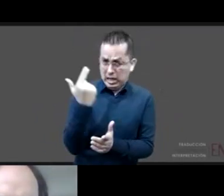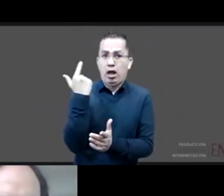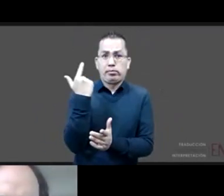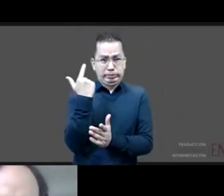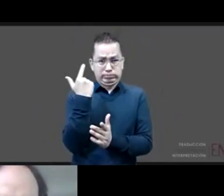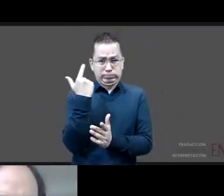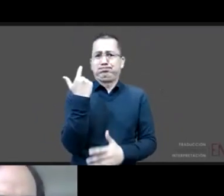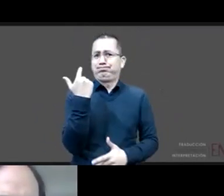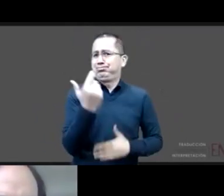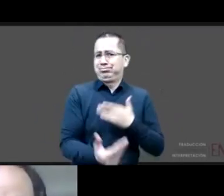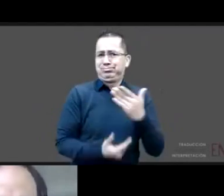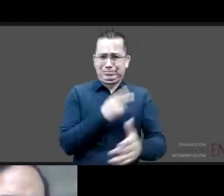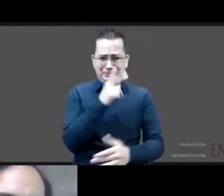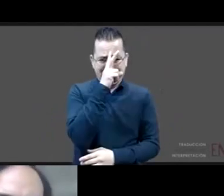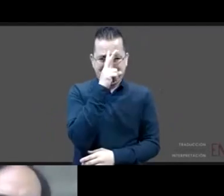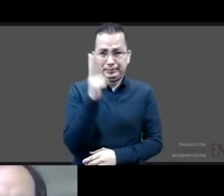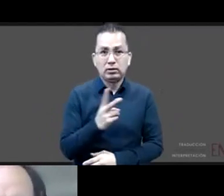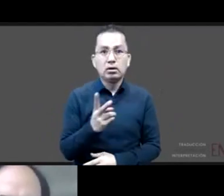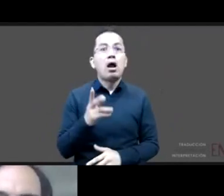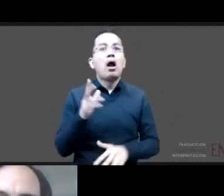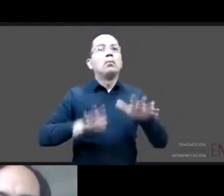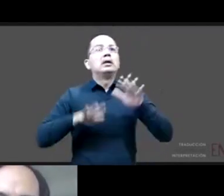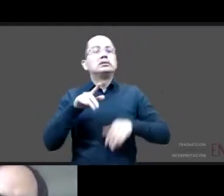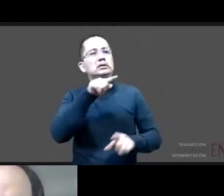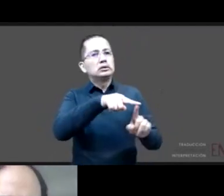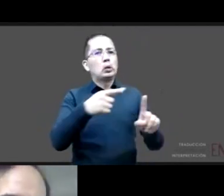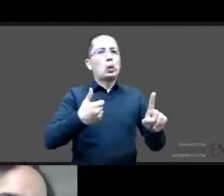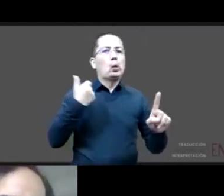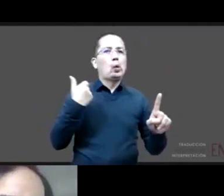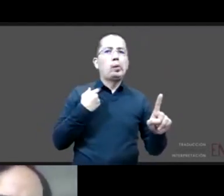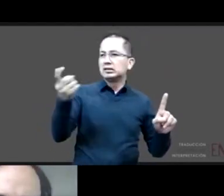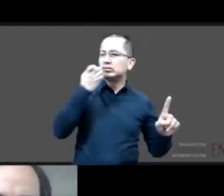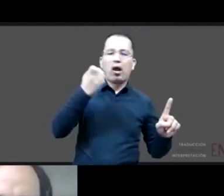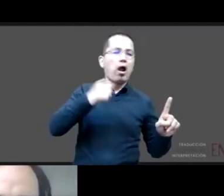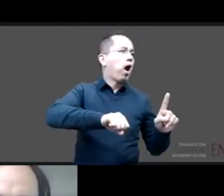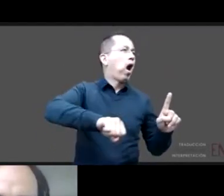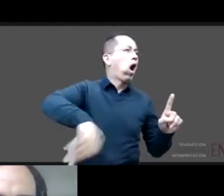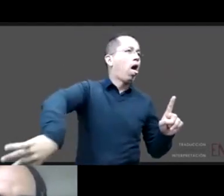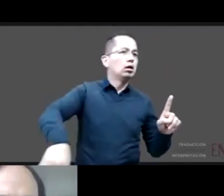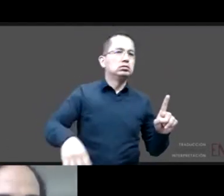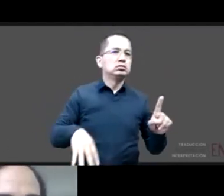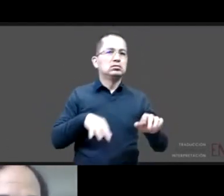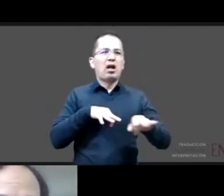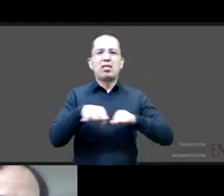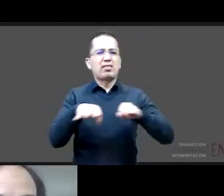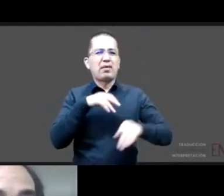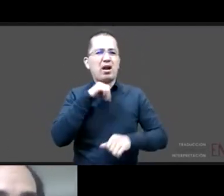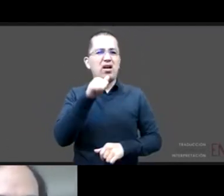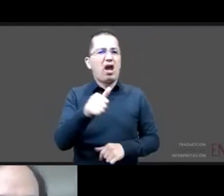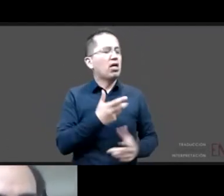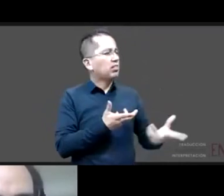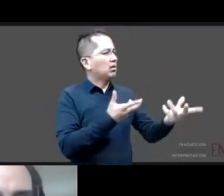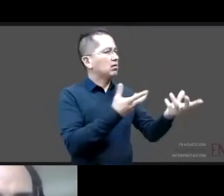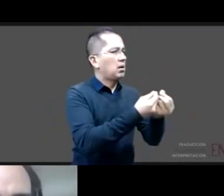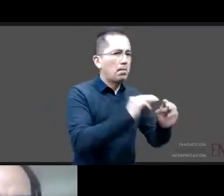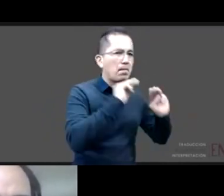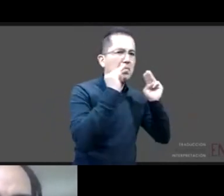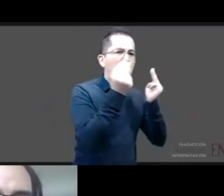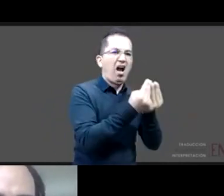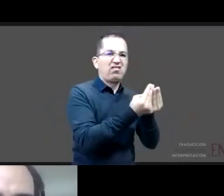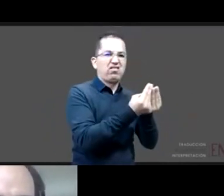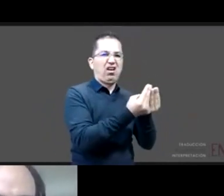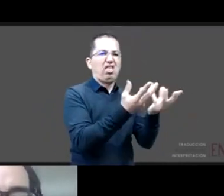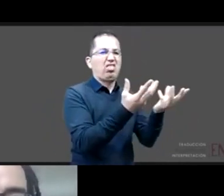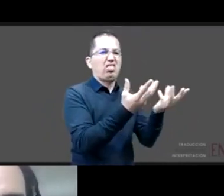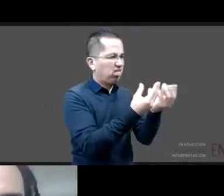las que un chico o una chica ya abandonó la escuela no está trabajando ya está en una pandilla etcétera hay una situación que tiene que